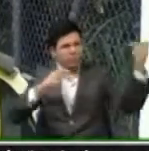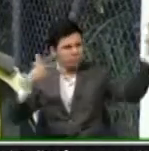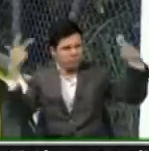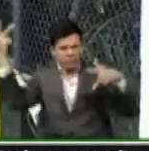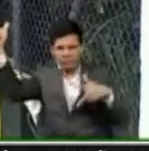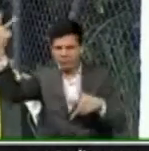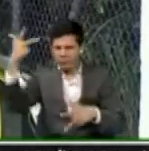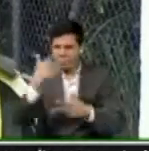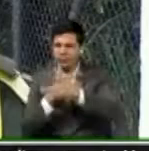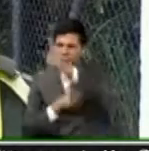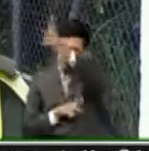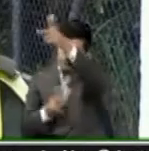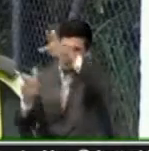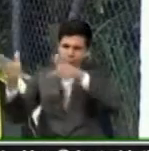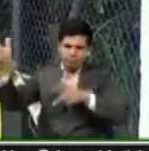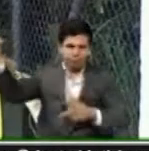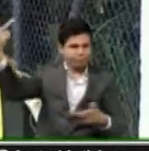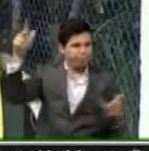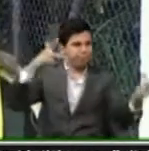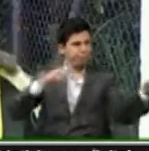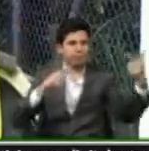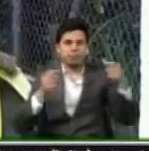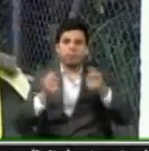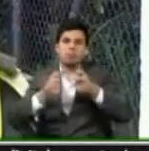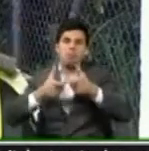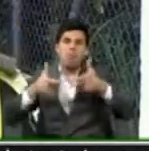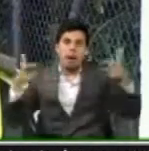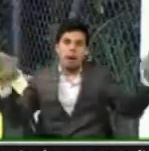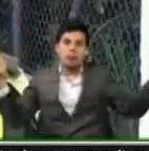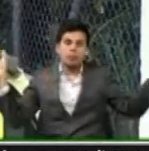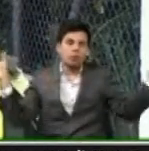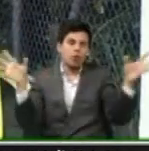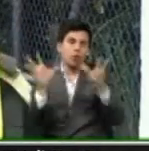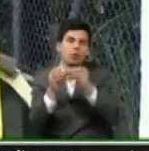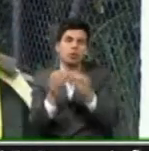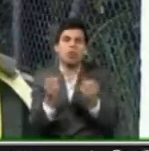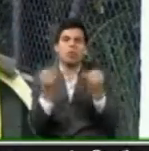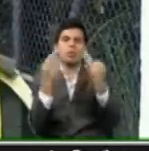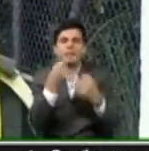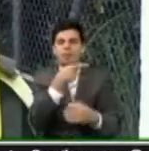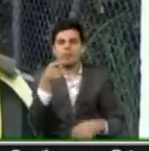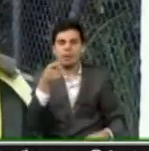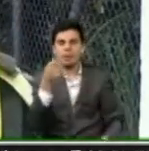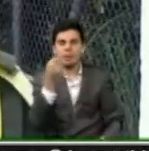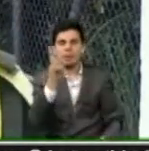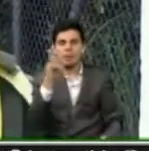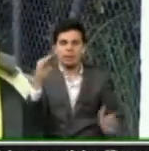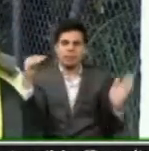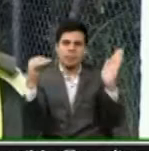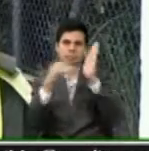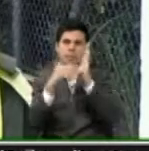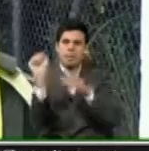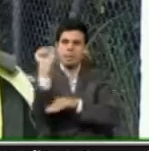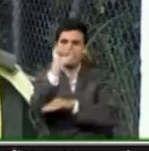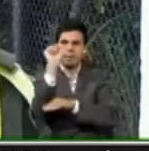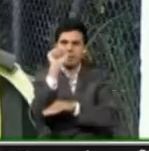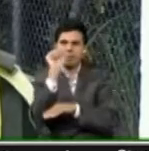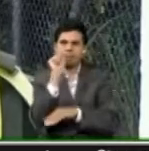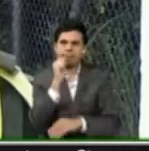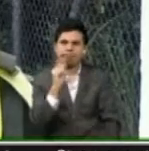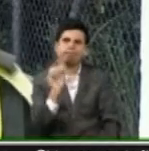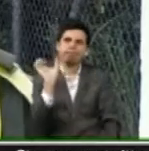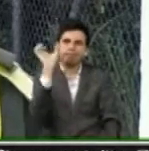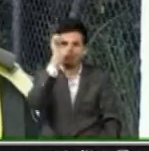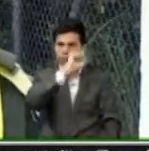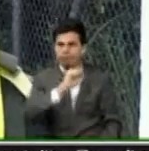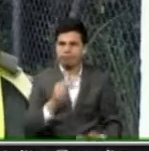que comunican el área metropolitana de Bucaramanga, se movilizaron más de 113.000 vehículos. Eso nos indica que